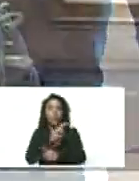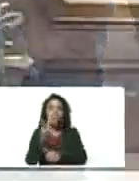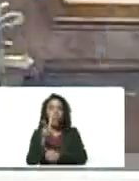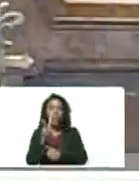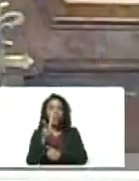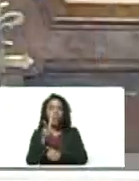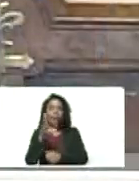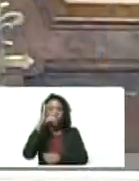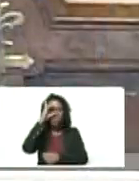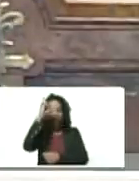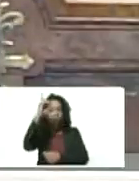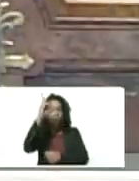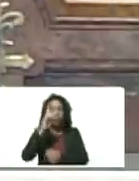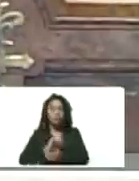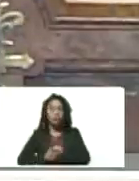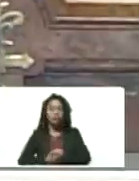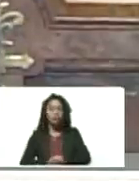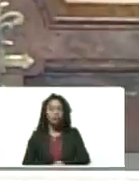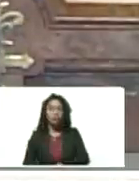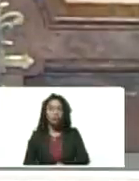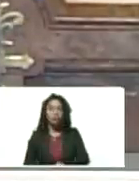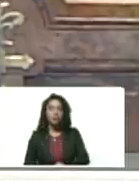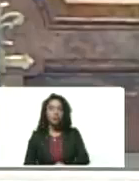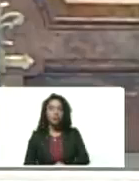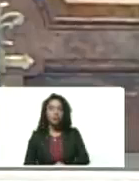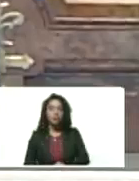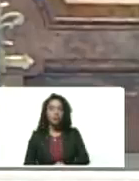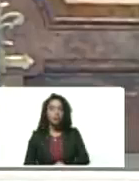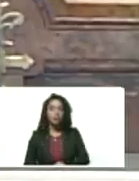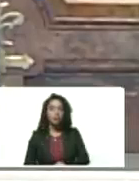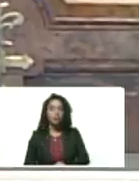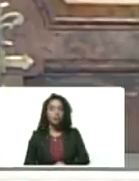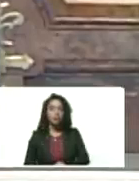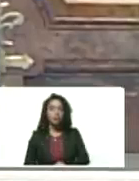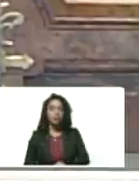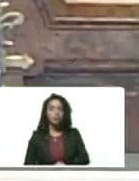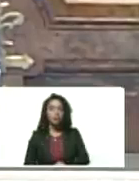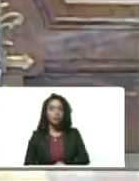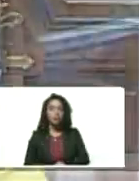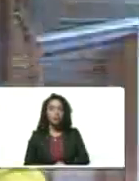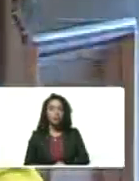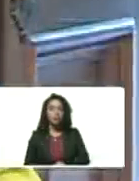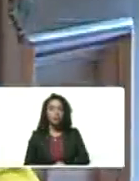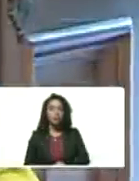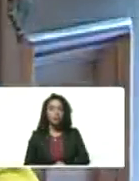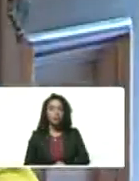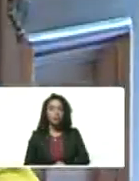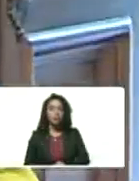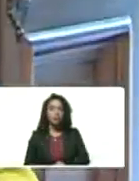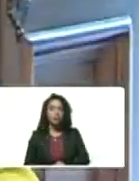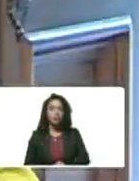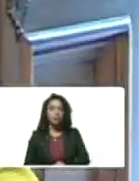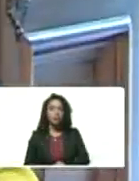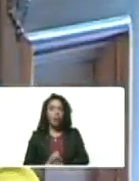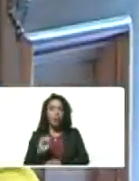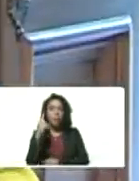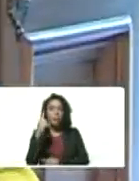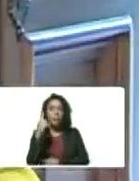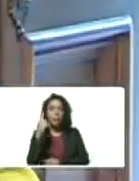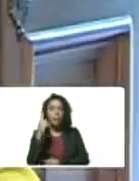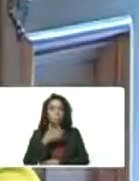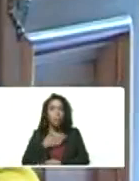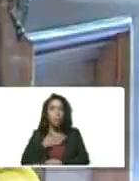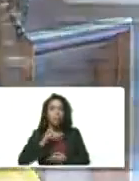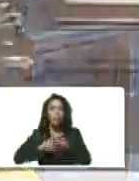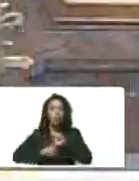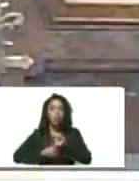de la república doctora del cielo y na rodríguez gómez la primera dama